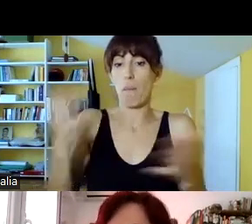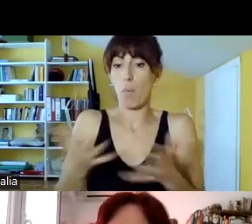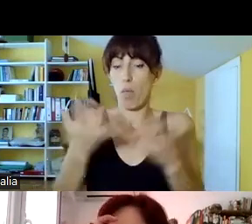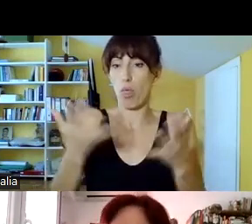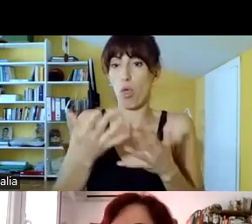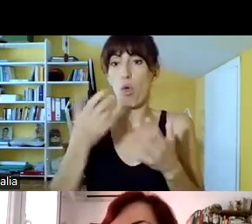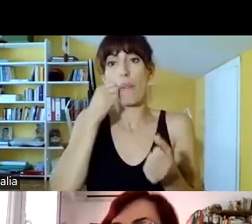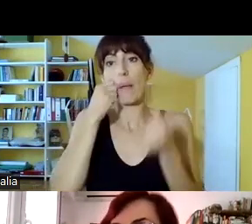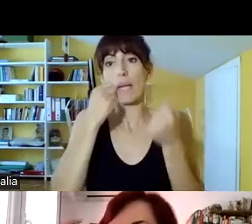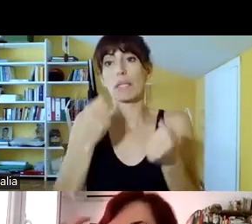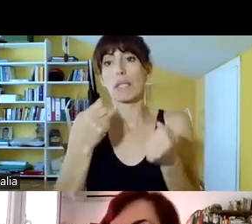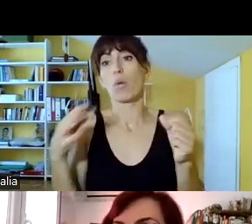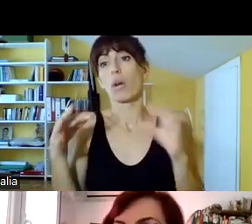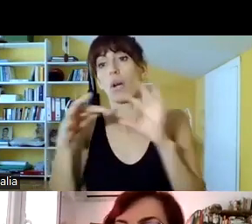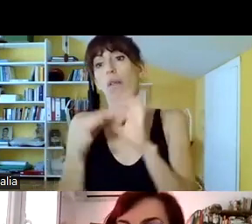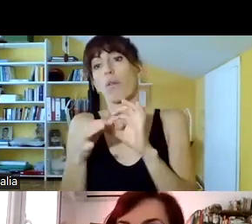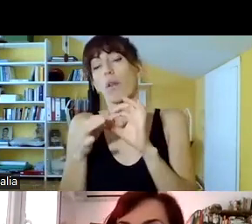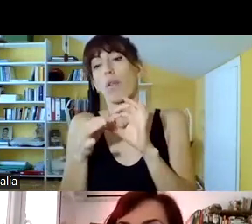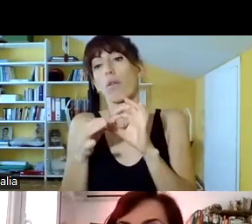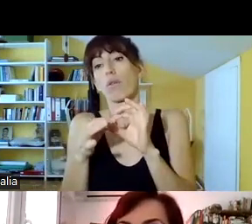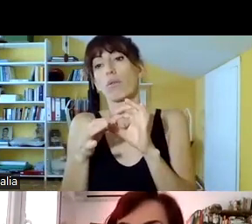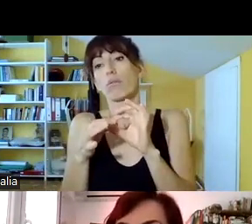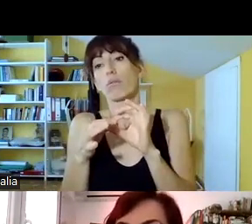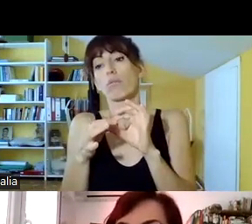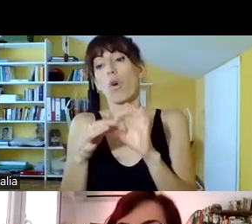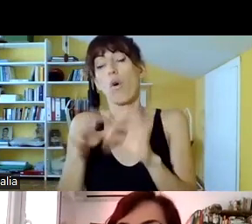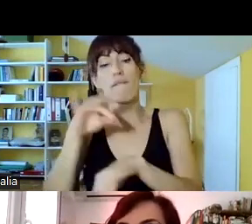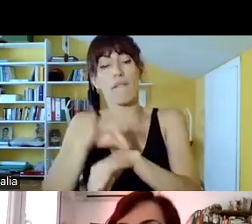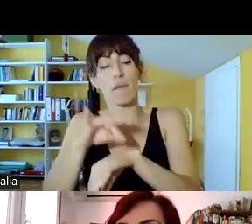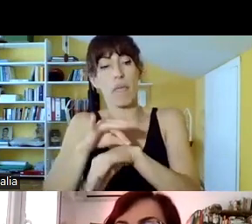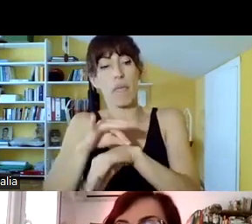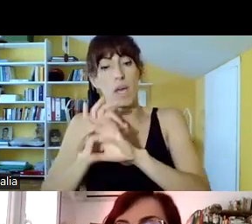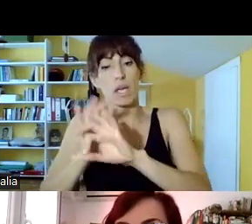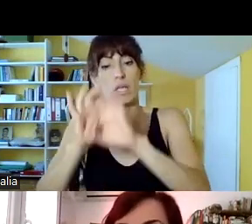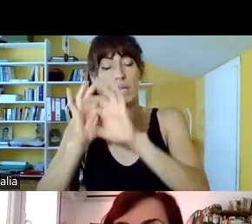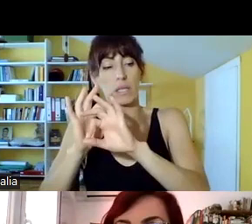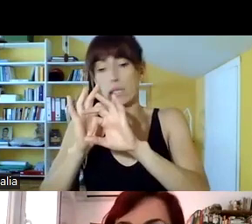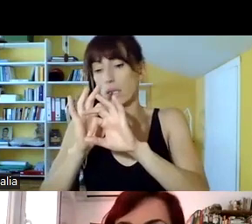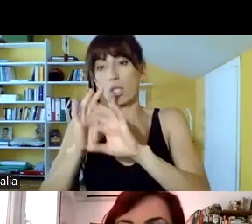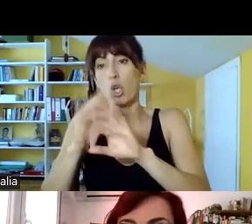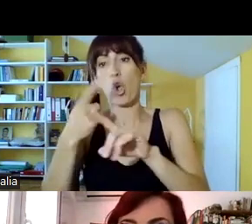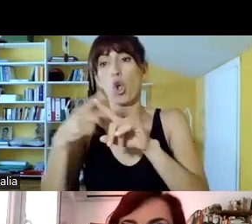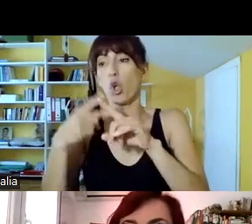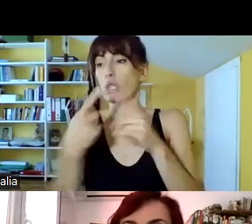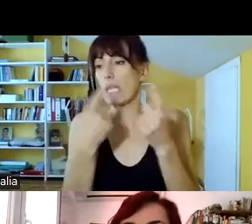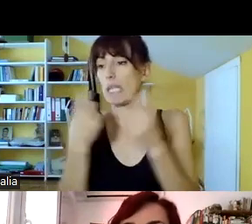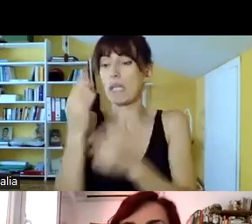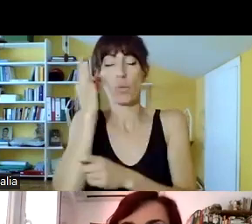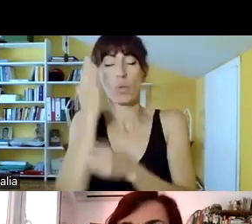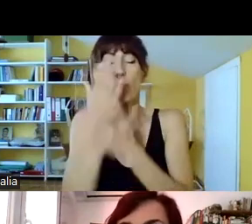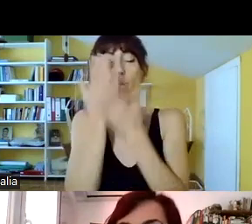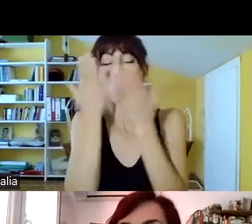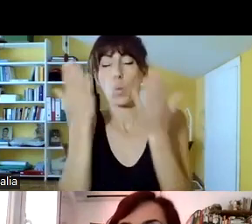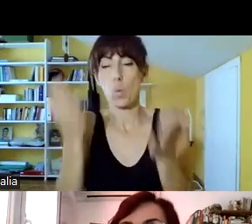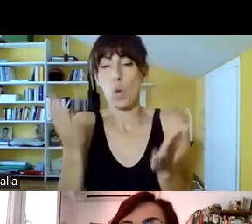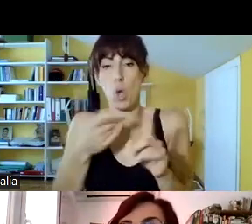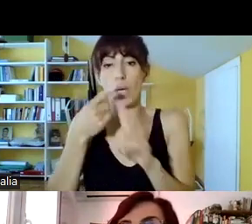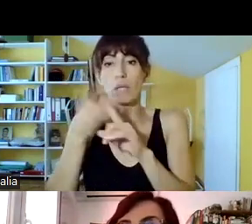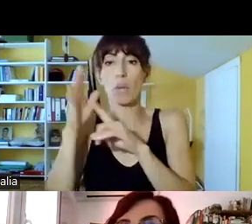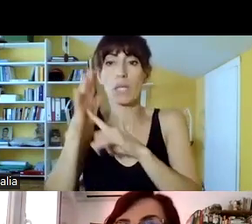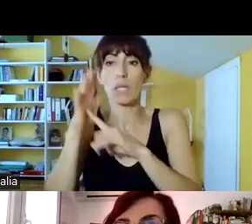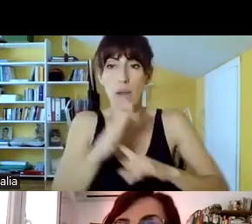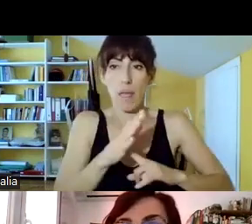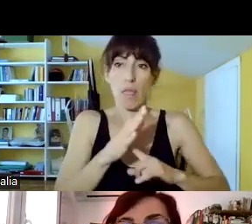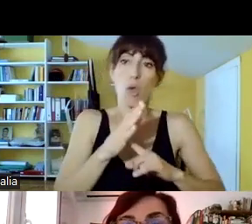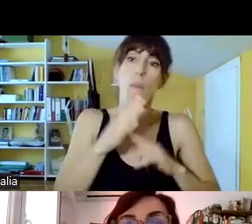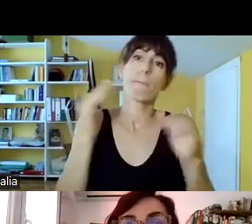tenga que ver con los marcos de la enfermedad, sino con qué cosas necesitamos las mujeres para que haya menos discriminación,